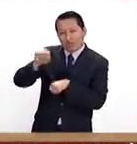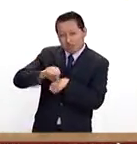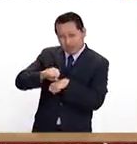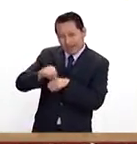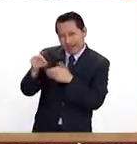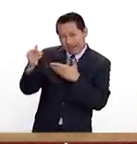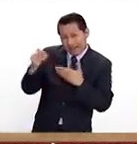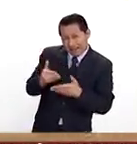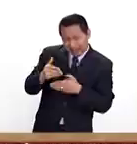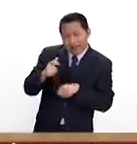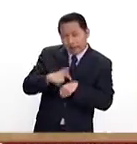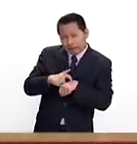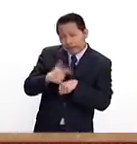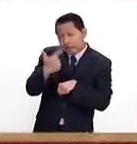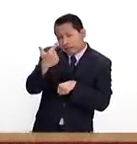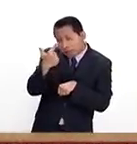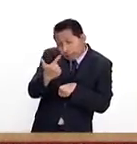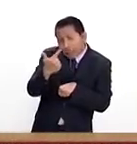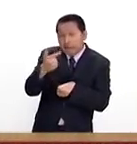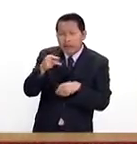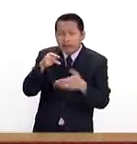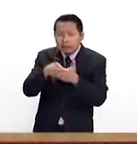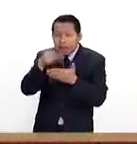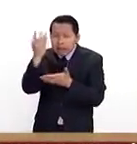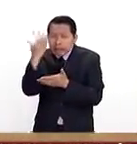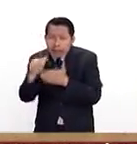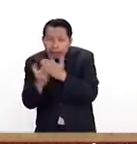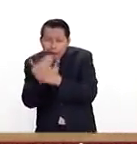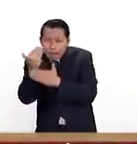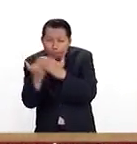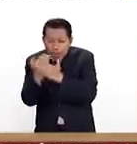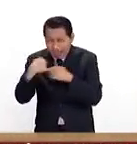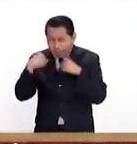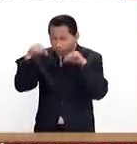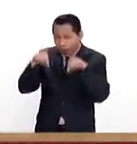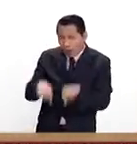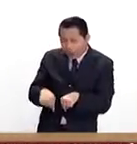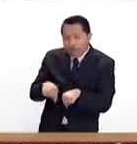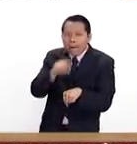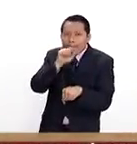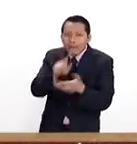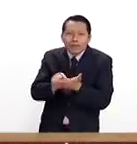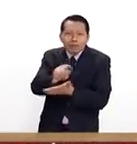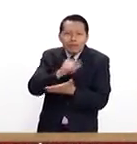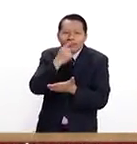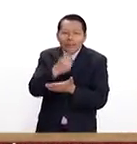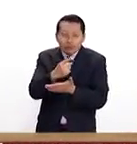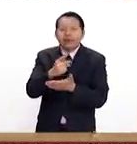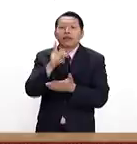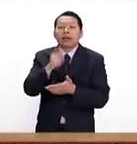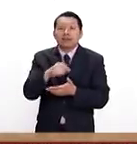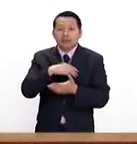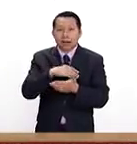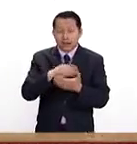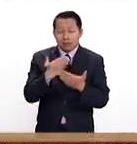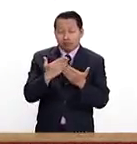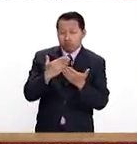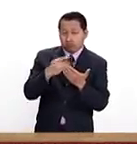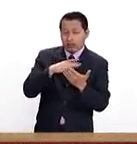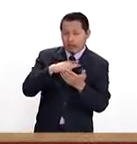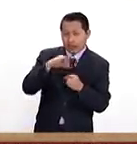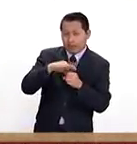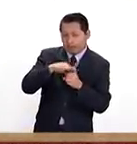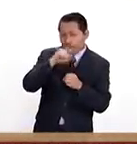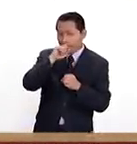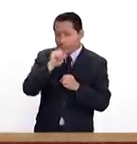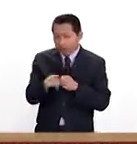estábamos aquí a las 7:10 de la mañana, diciendo: todos esos que me midieron mal durante la elección también me están midiendo mal ¿quiere ahora. decir que nos estaba